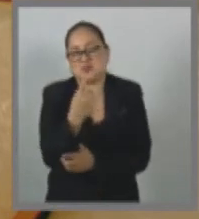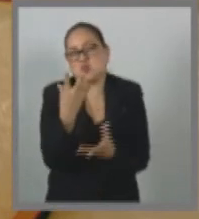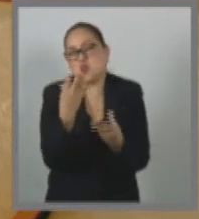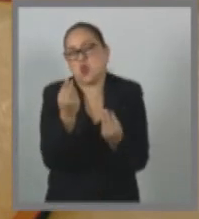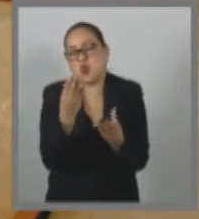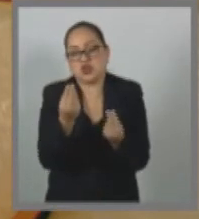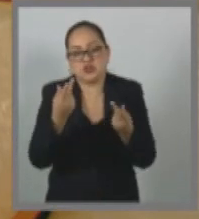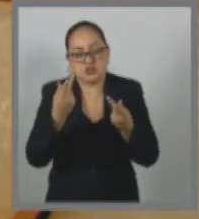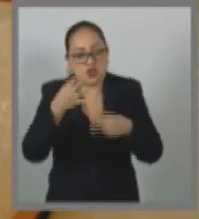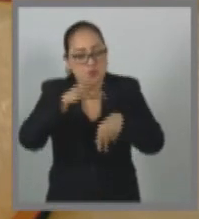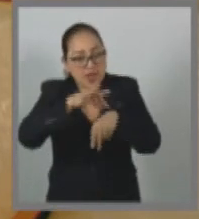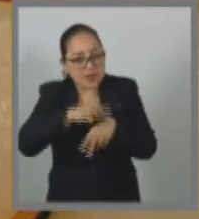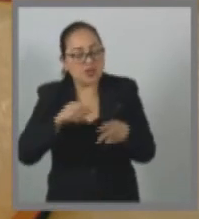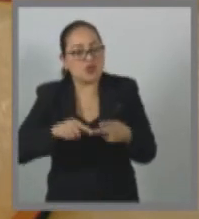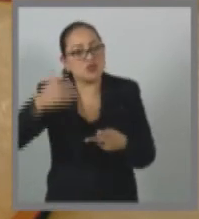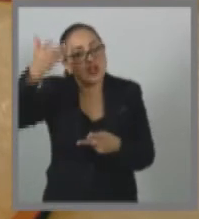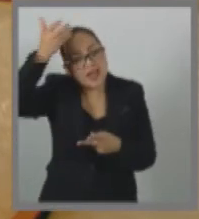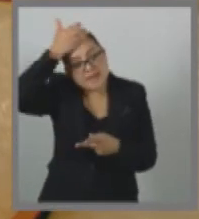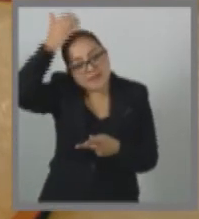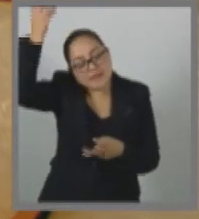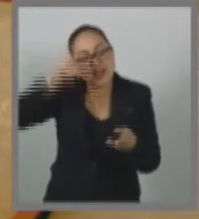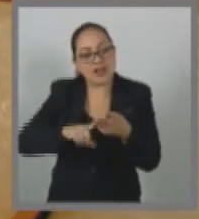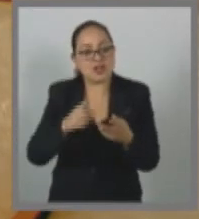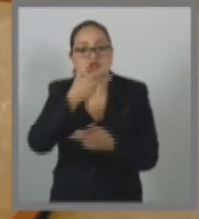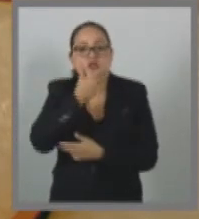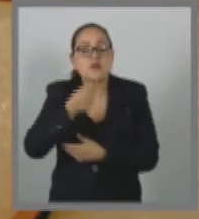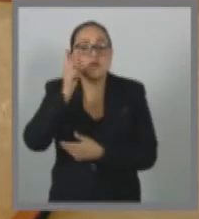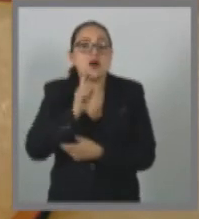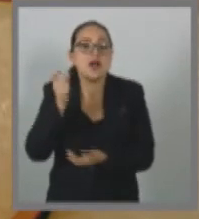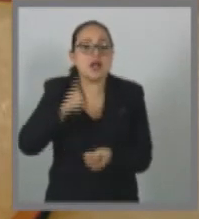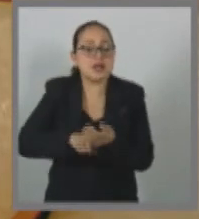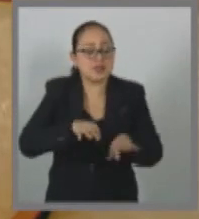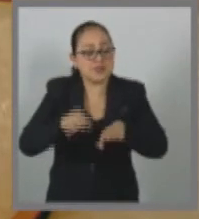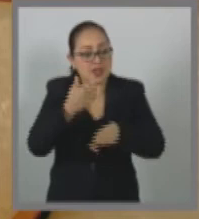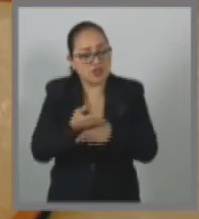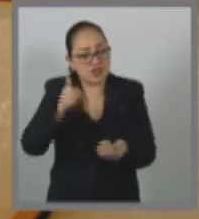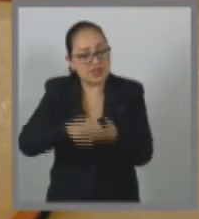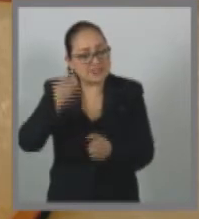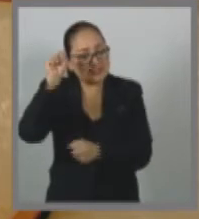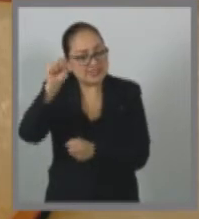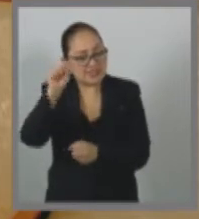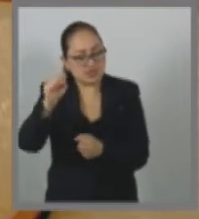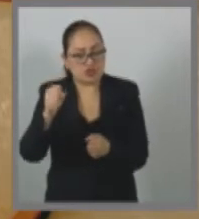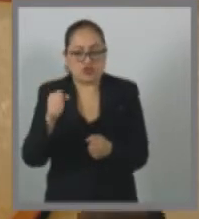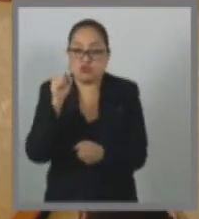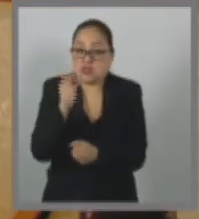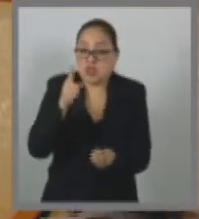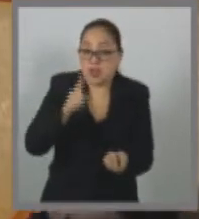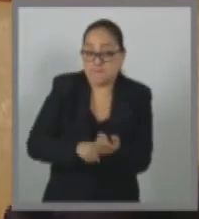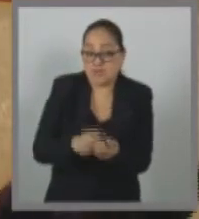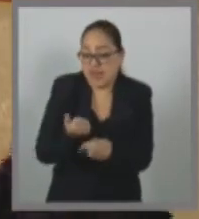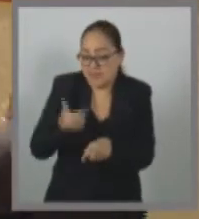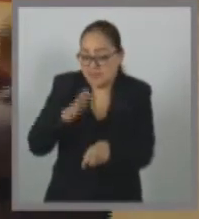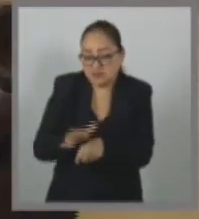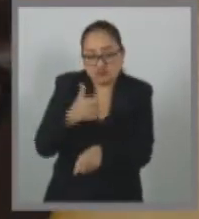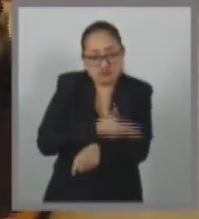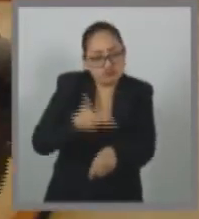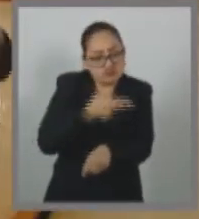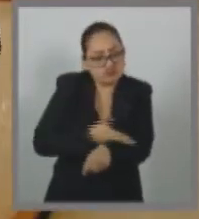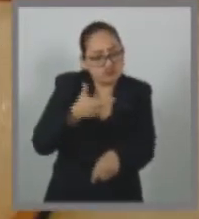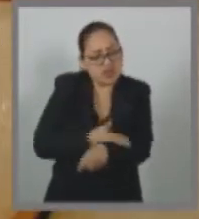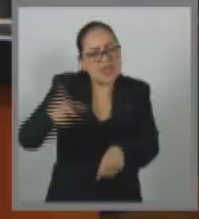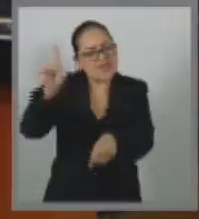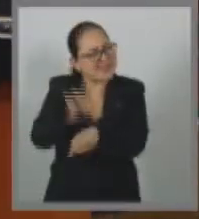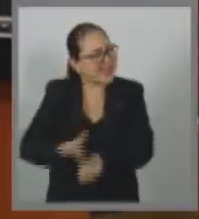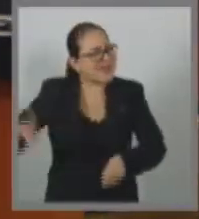de médicos, enfermeras y enfermeros, trabajadores sindicalizados y personal administrativo que todos